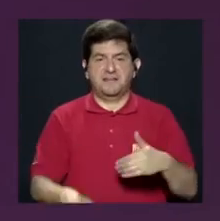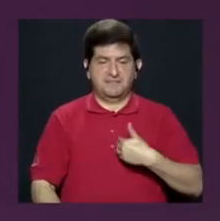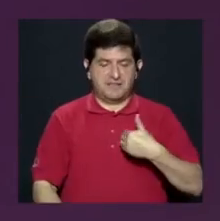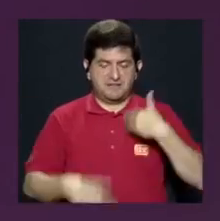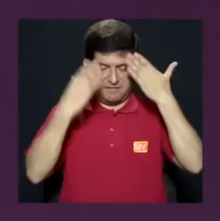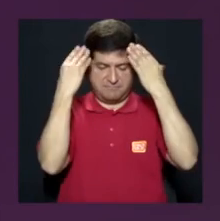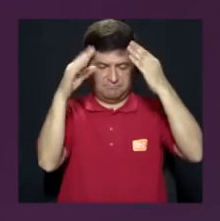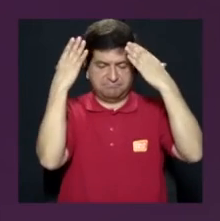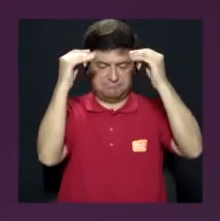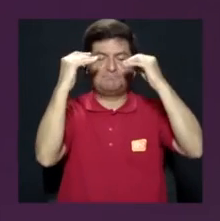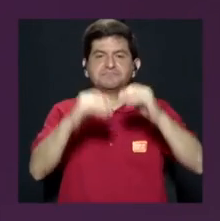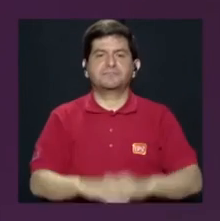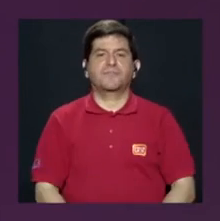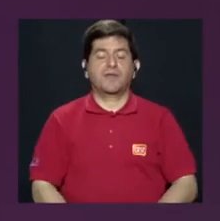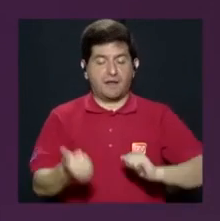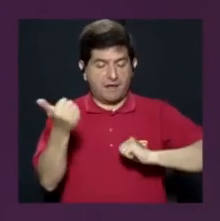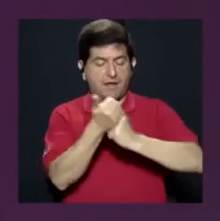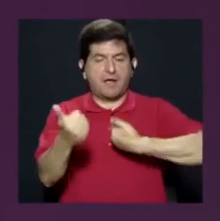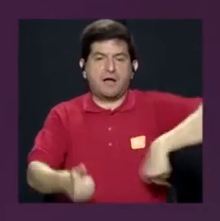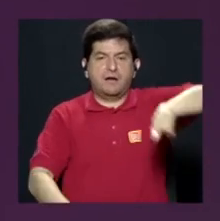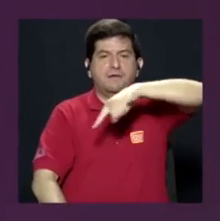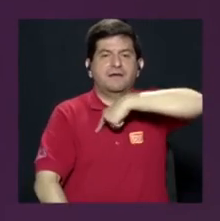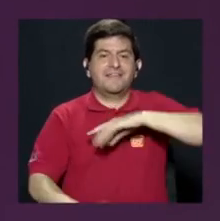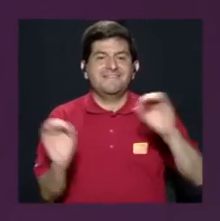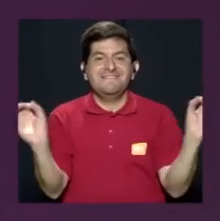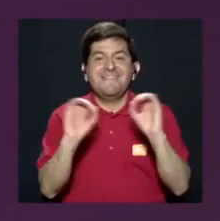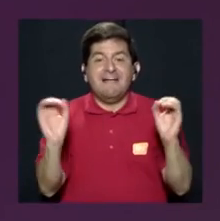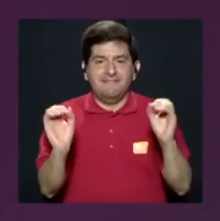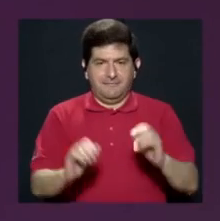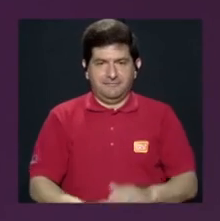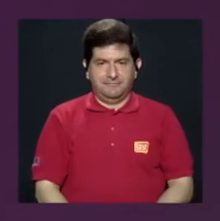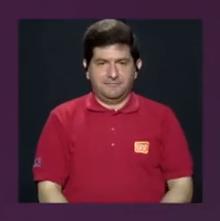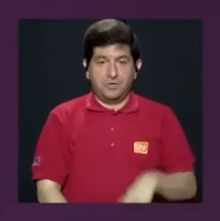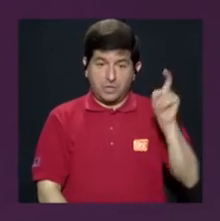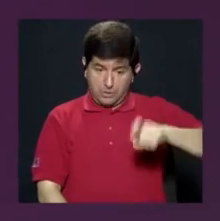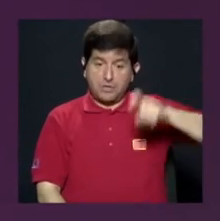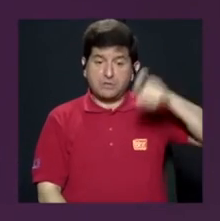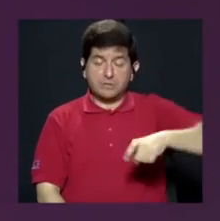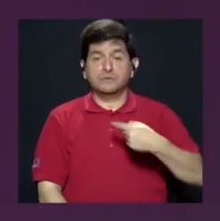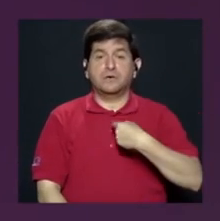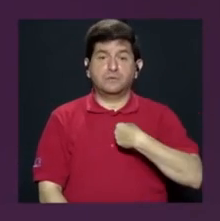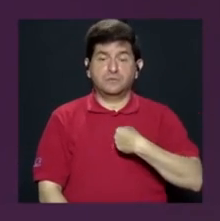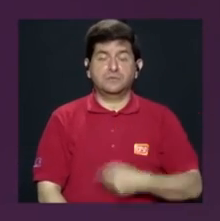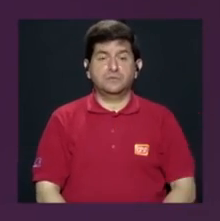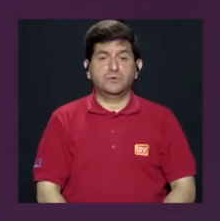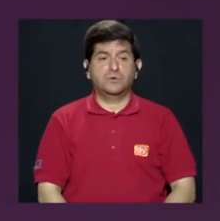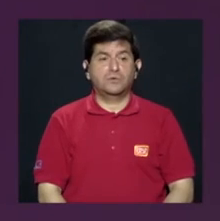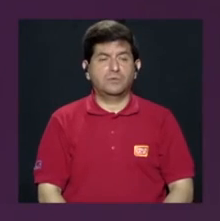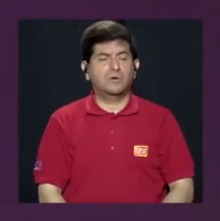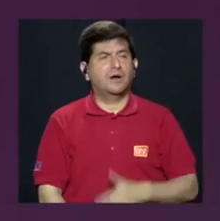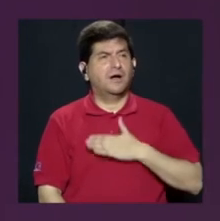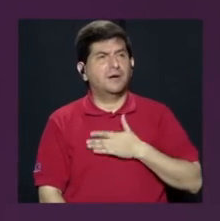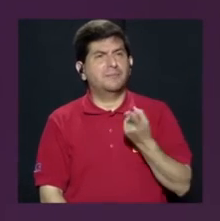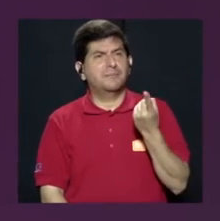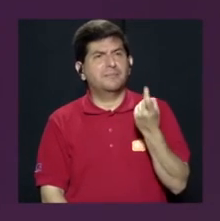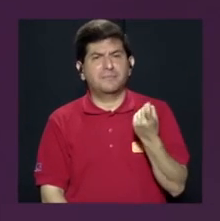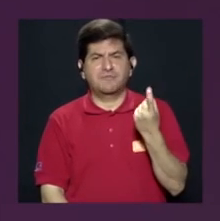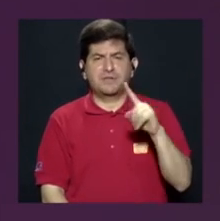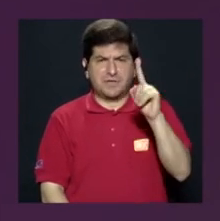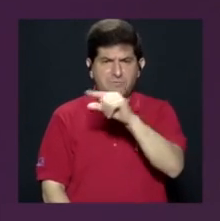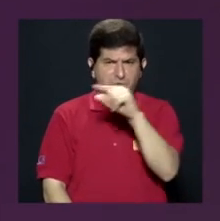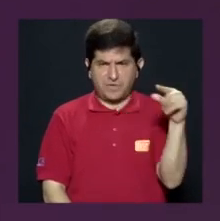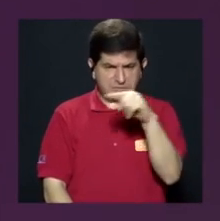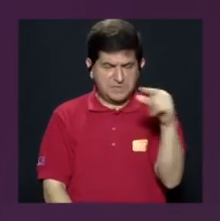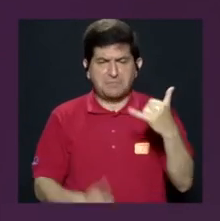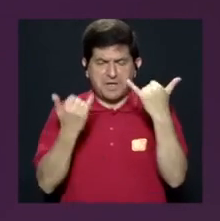de información que nos respalde, no hay nada. Y es algo necesario. A mí me faltaba unas semanas